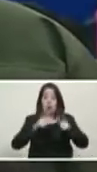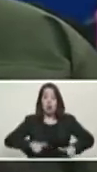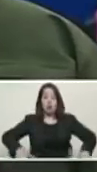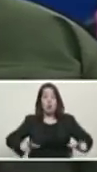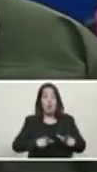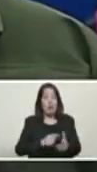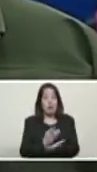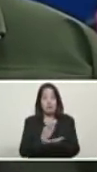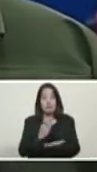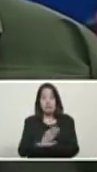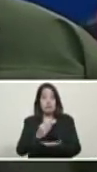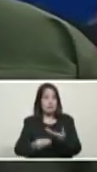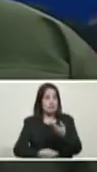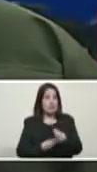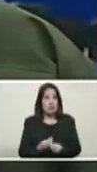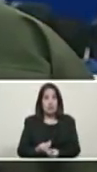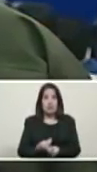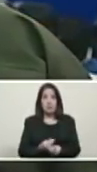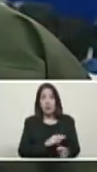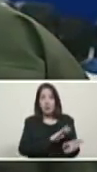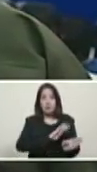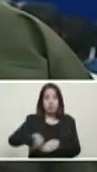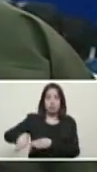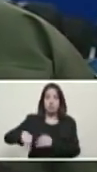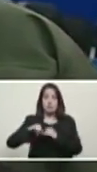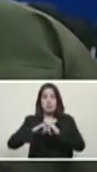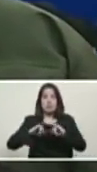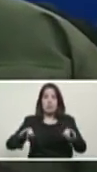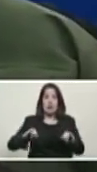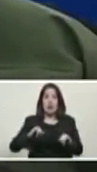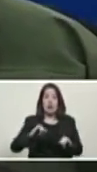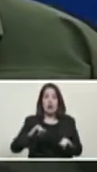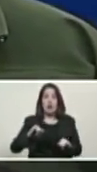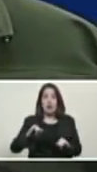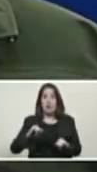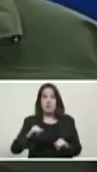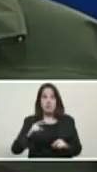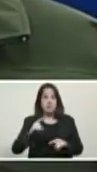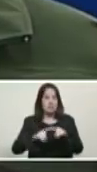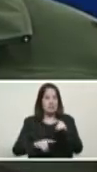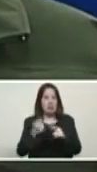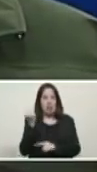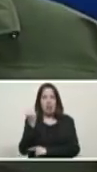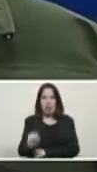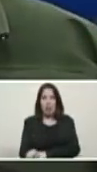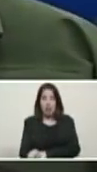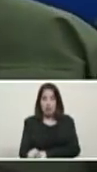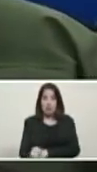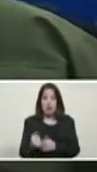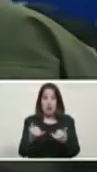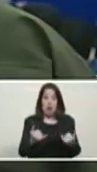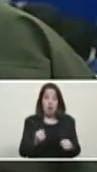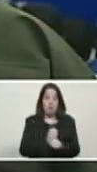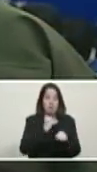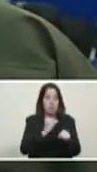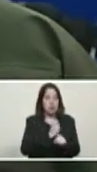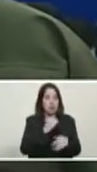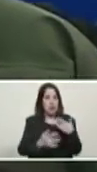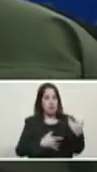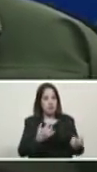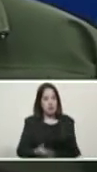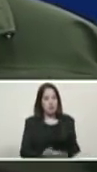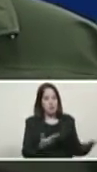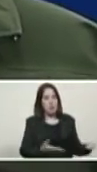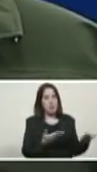necesario para combatir el ocio la apatía y la desinformación por eso que es importante para nosotros esa esa